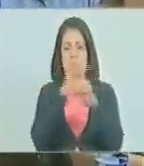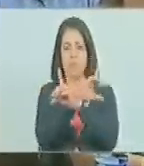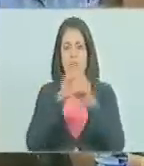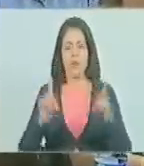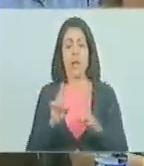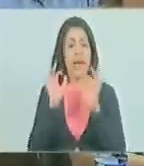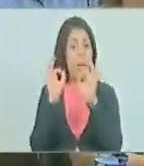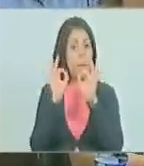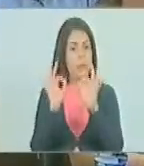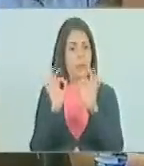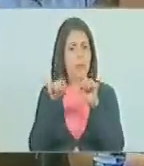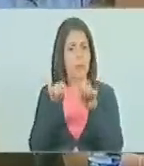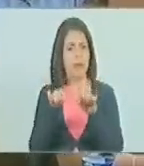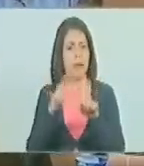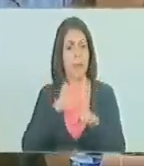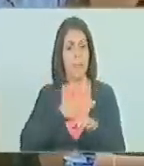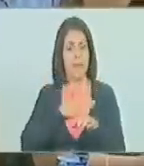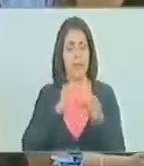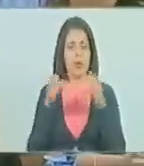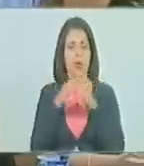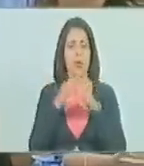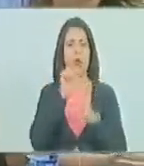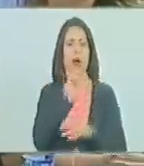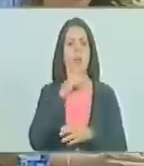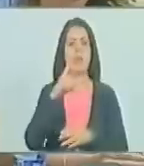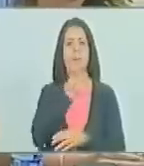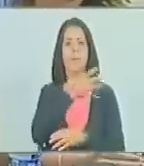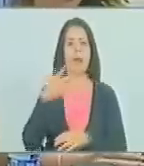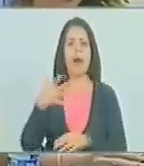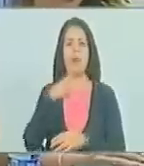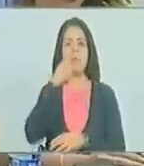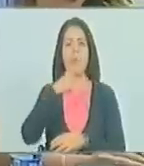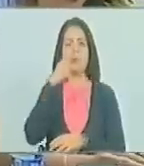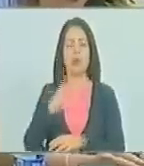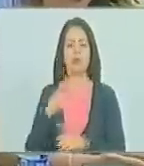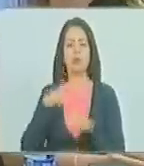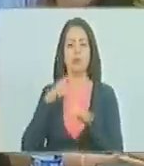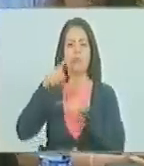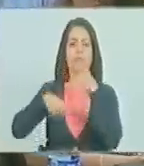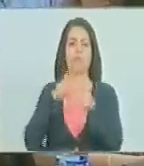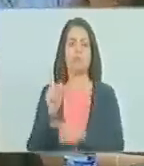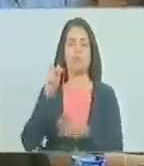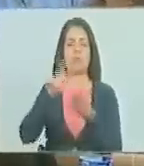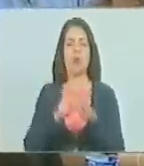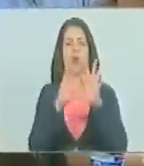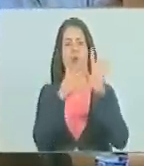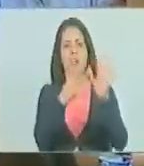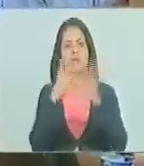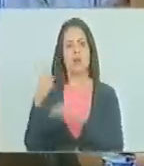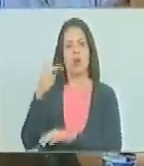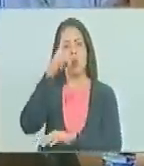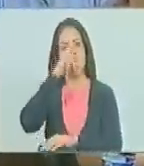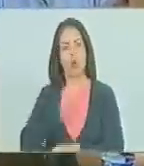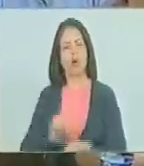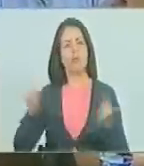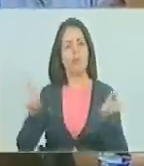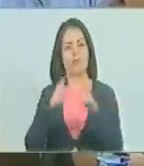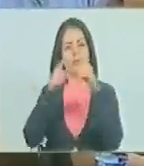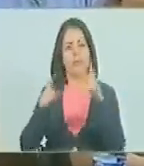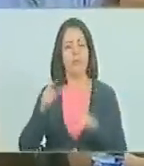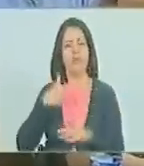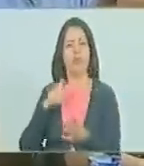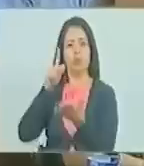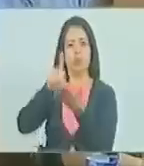y especialmente de mi partido Acción Democrática, el cual próximamente va a cumplir 82 años y del cual soy